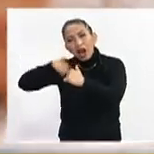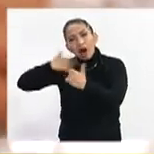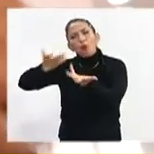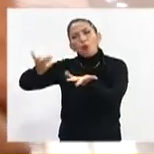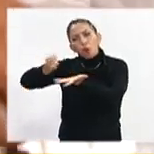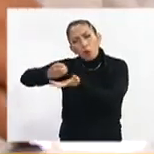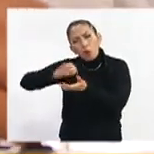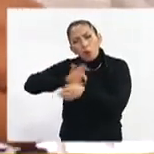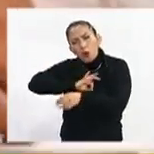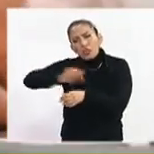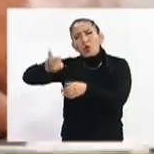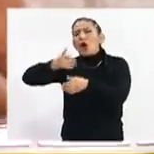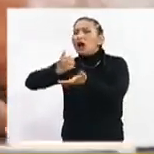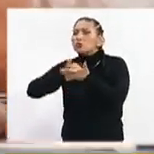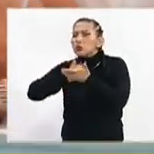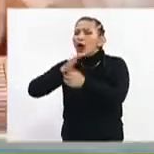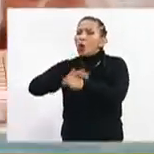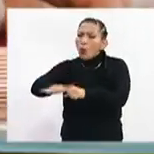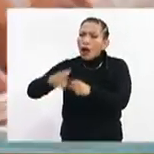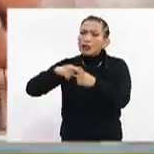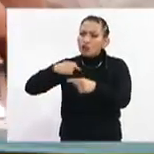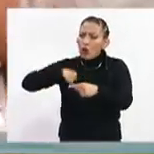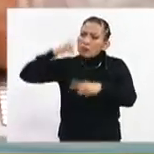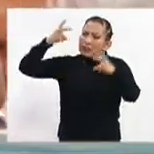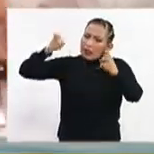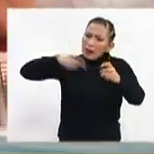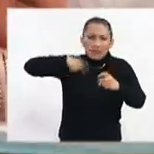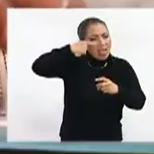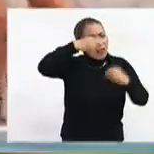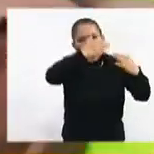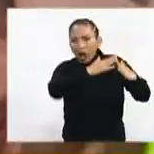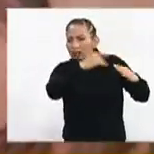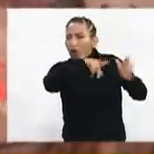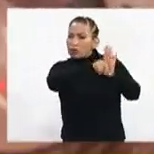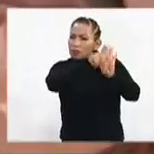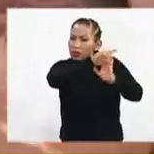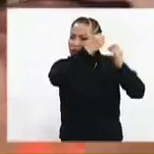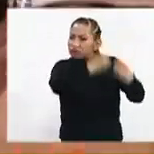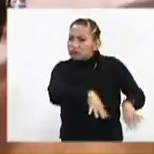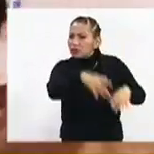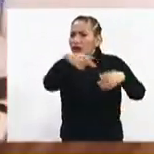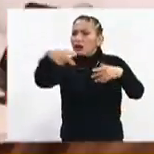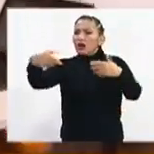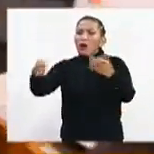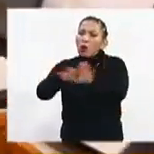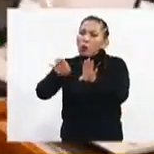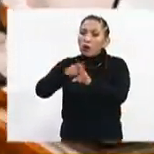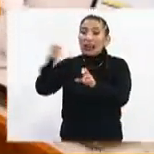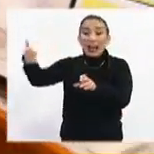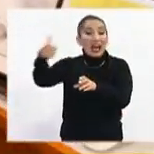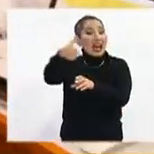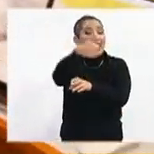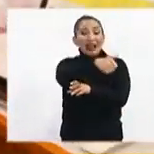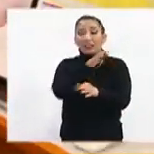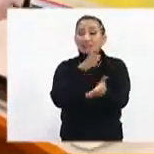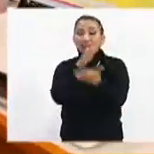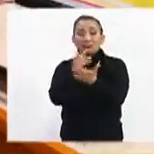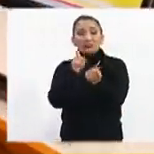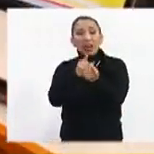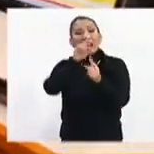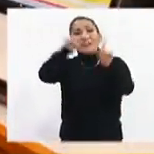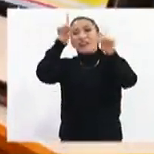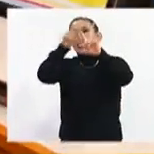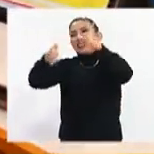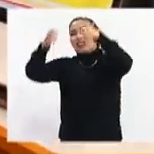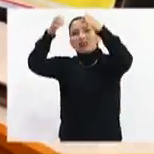de asesoría para poder plantear su caso particular. Claro. Es muy difícil hablar para todos porque ha habido edificios con